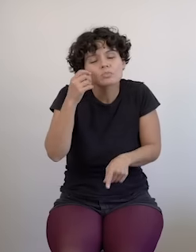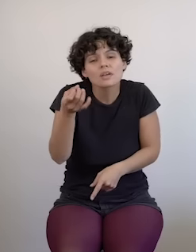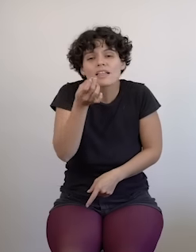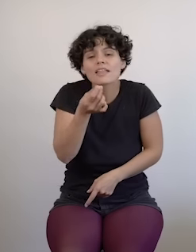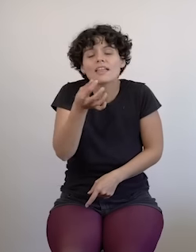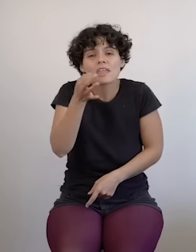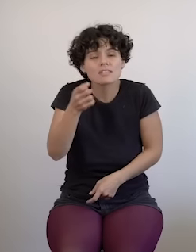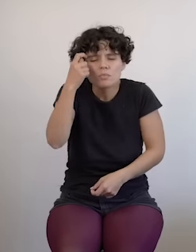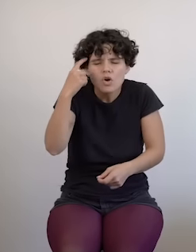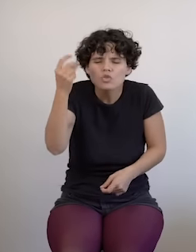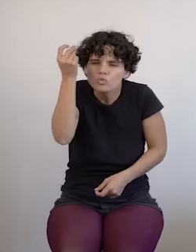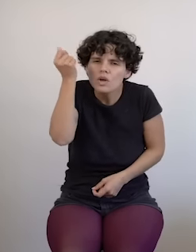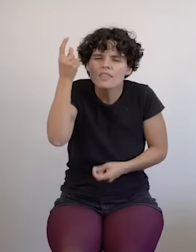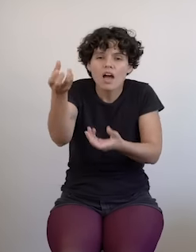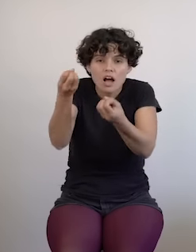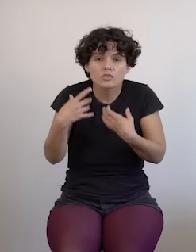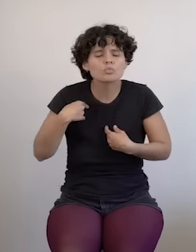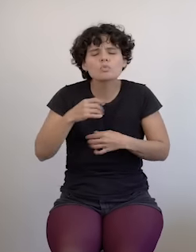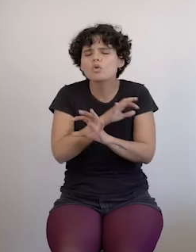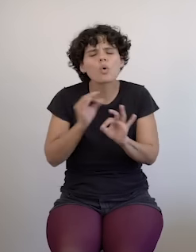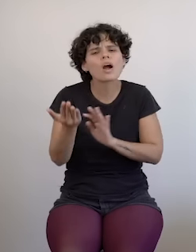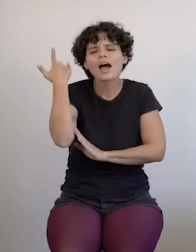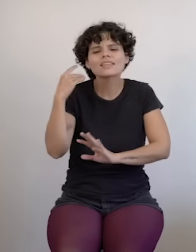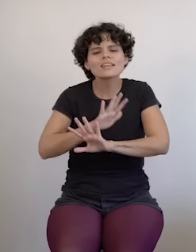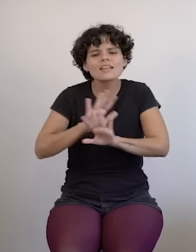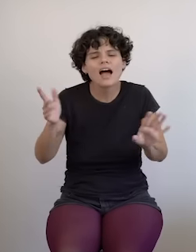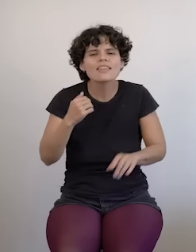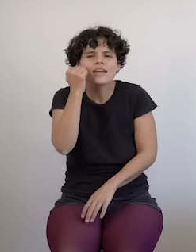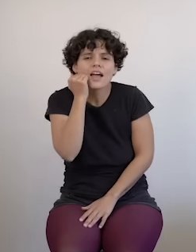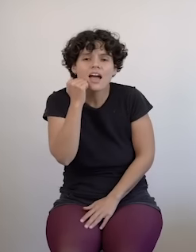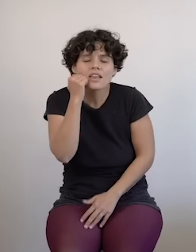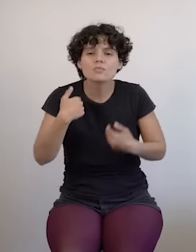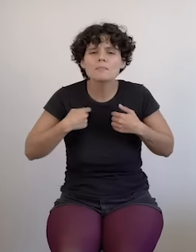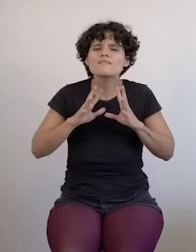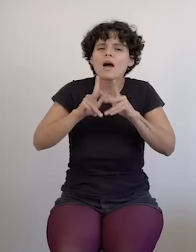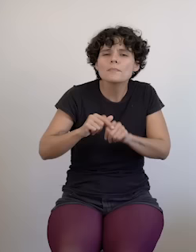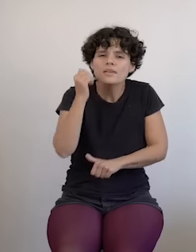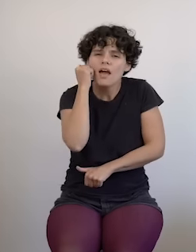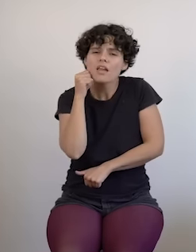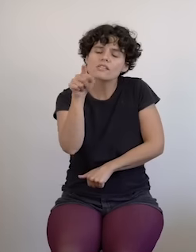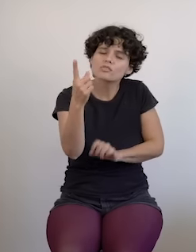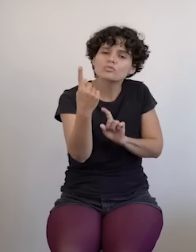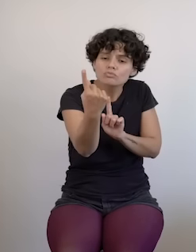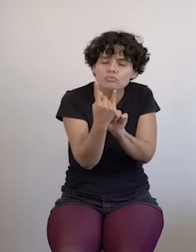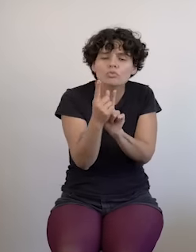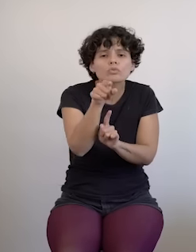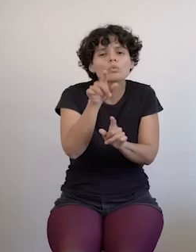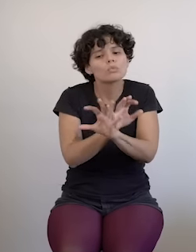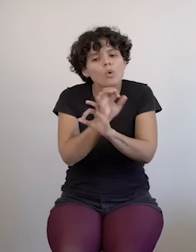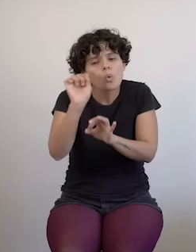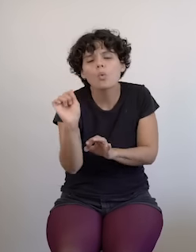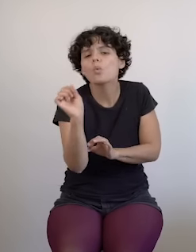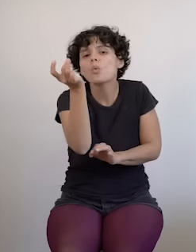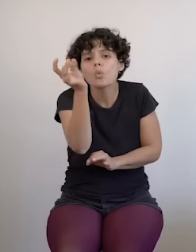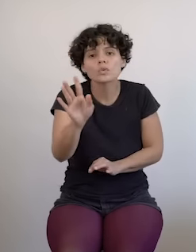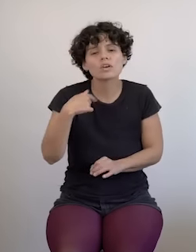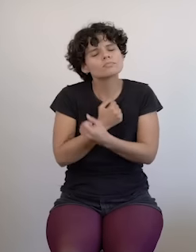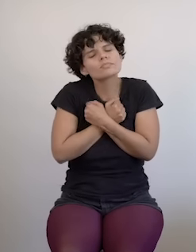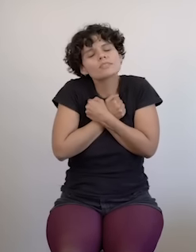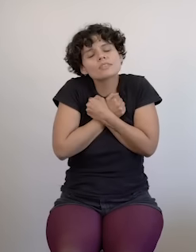voy a valorar lo que me has dado, lo que nunca nadie me ha dado, lo que me dio ese cariño, el cariño familiar y todo eso, hermano, me abrió